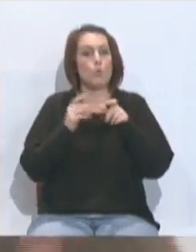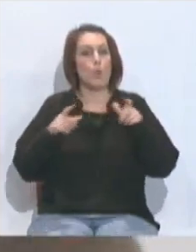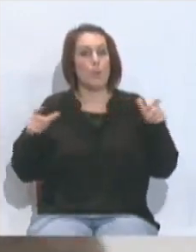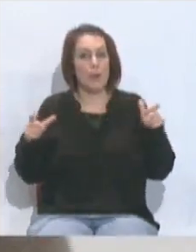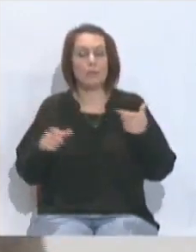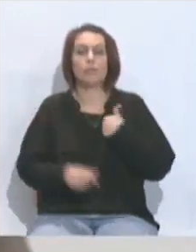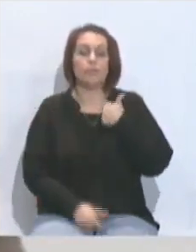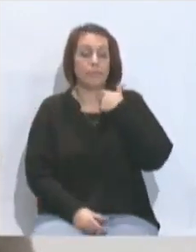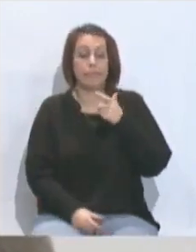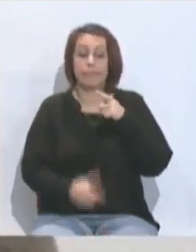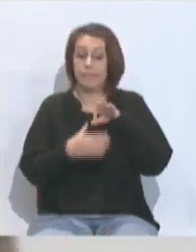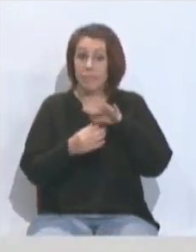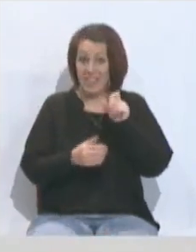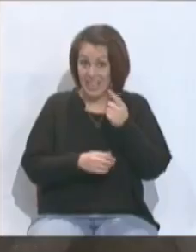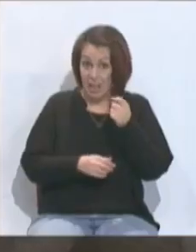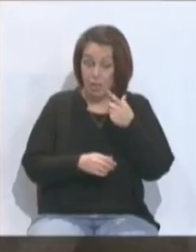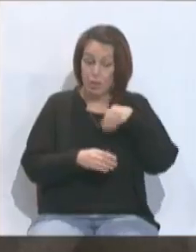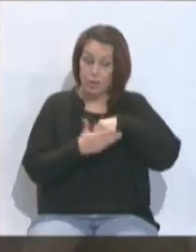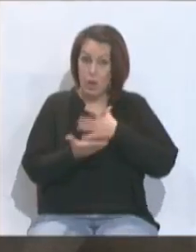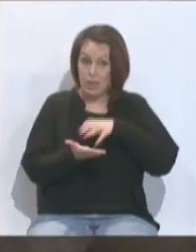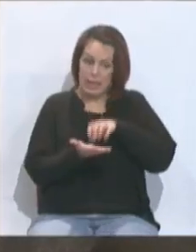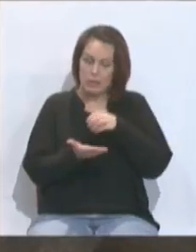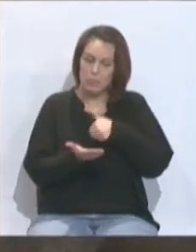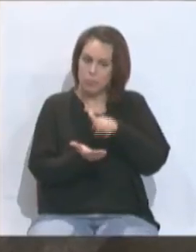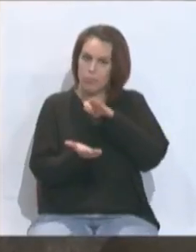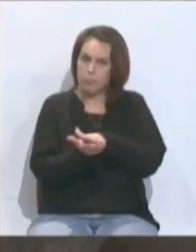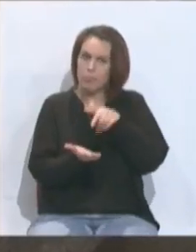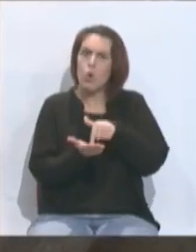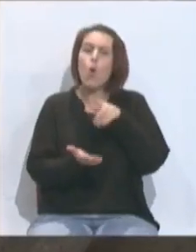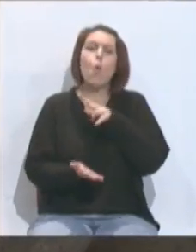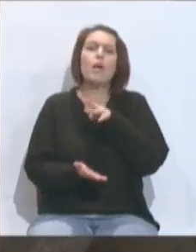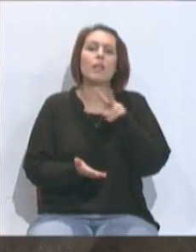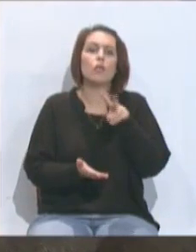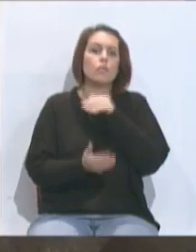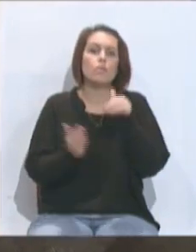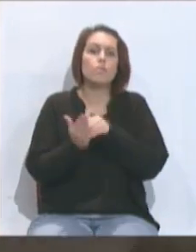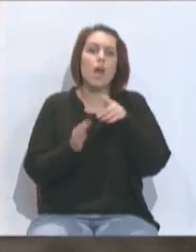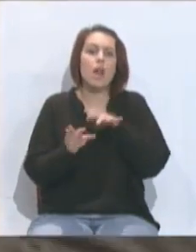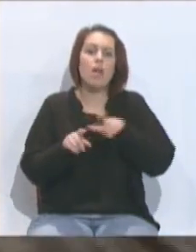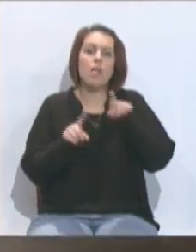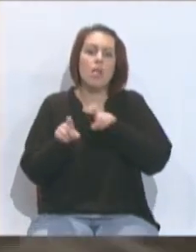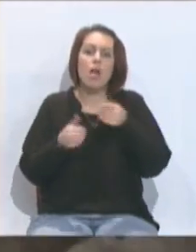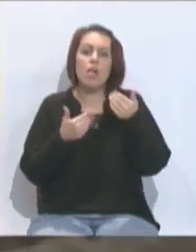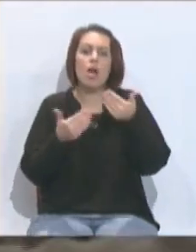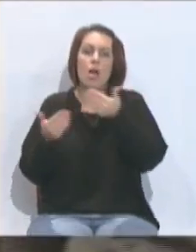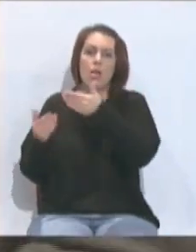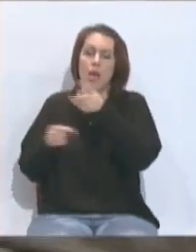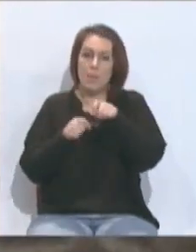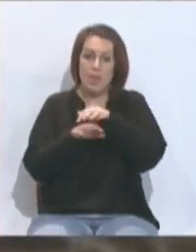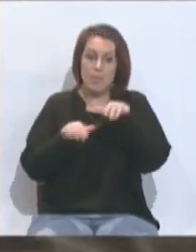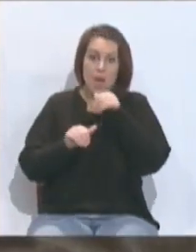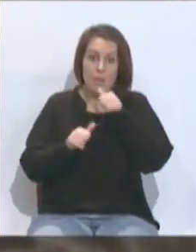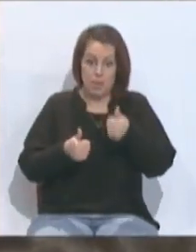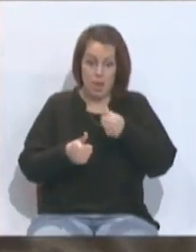En relación a la digitalización de los centros, ha puesto sobre la mesa los más de 42.000 ordenadores entregados desde el inicio de la